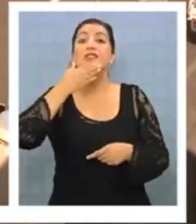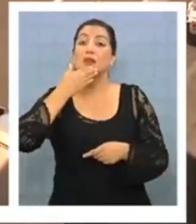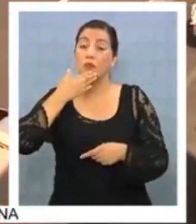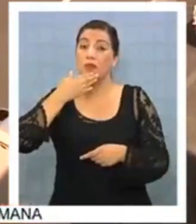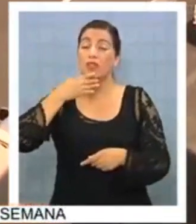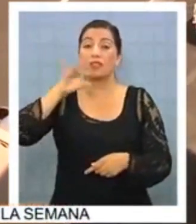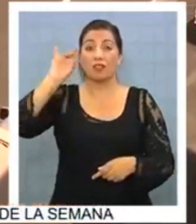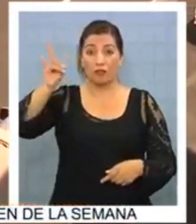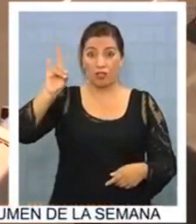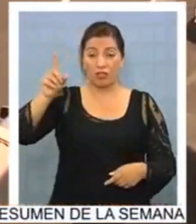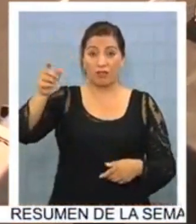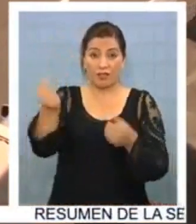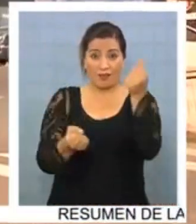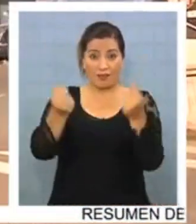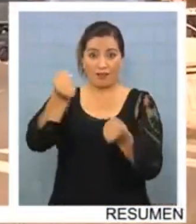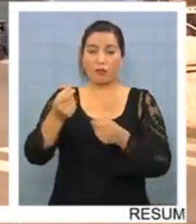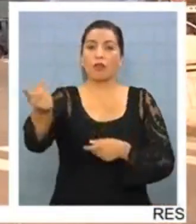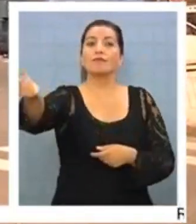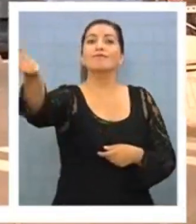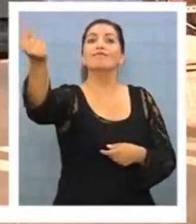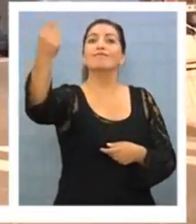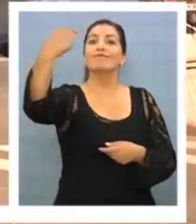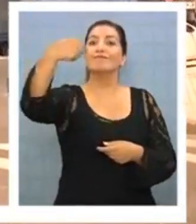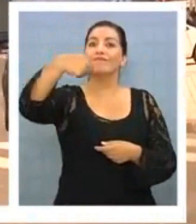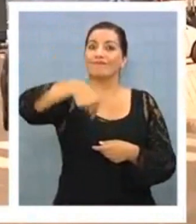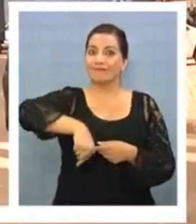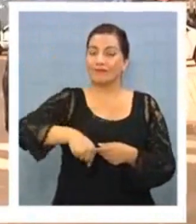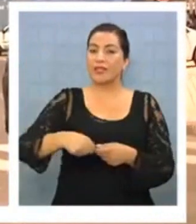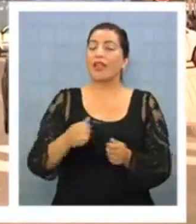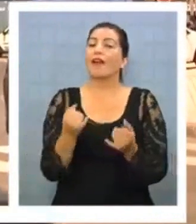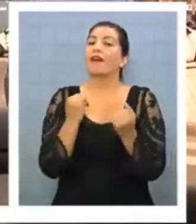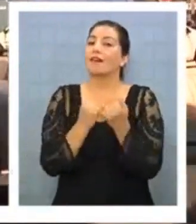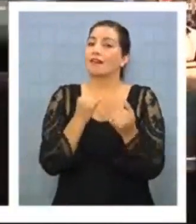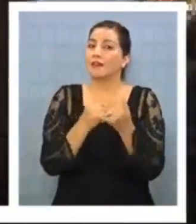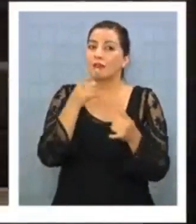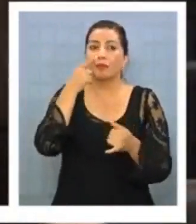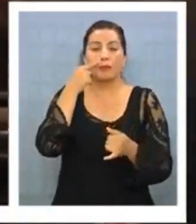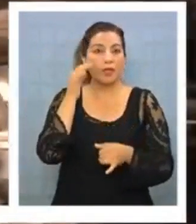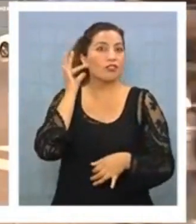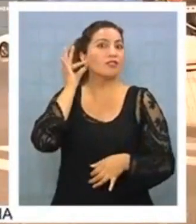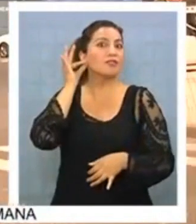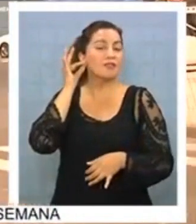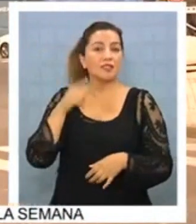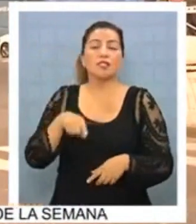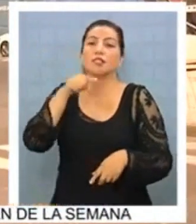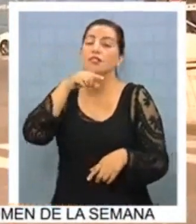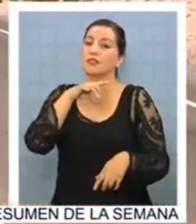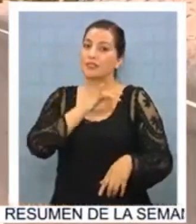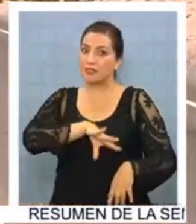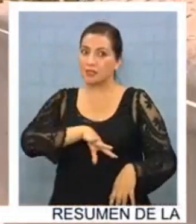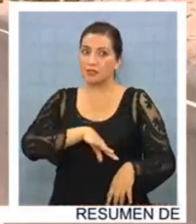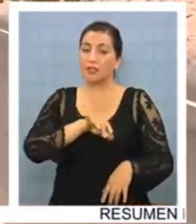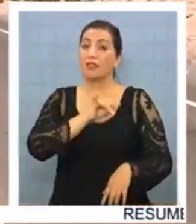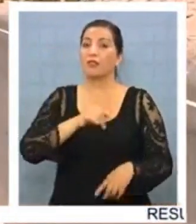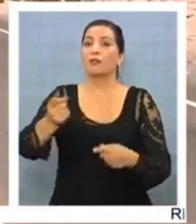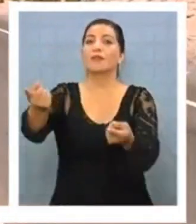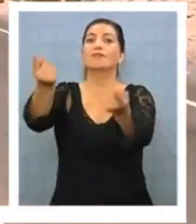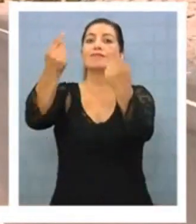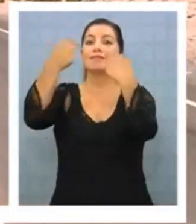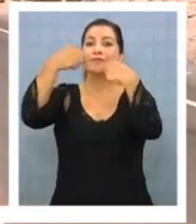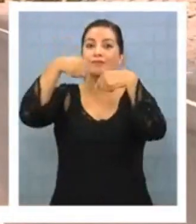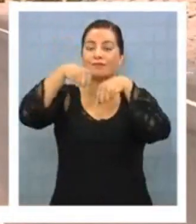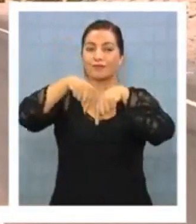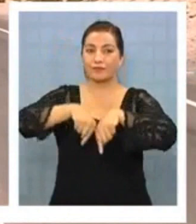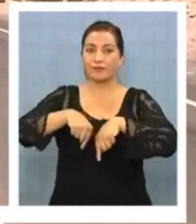que, según su testimonio, ven como muchos de sus pares chilenos llevan su carga hasta la frontera y esta es ingresada al vecino